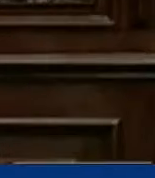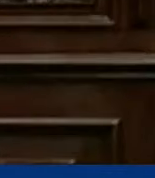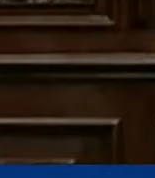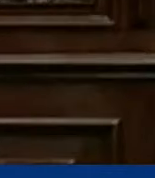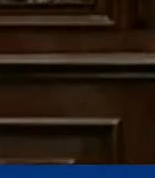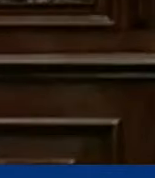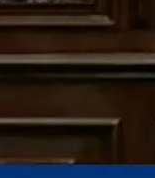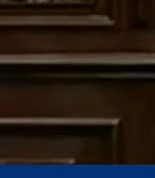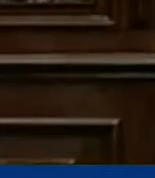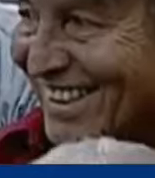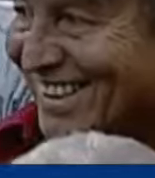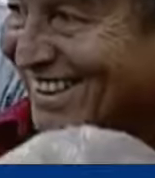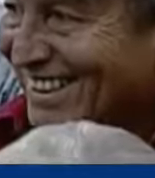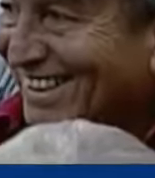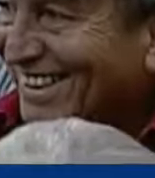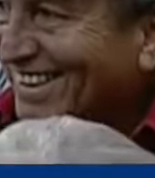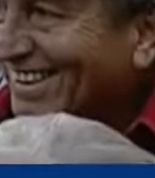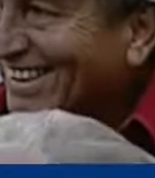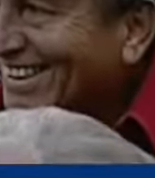Rosaida.